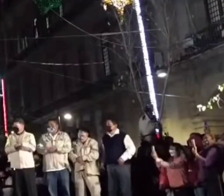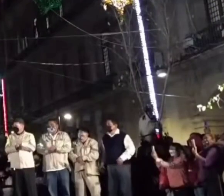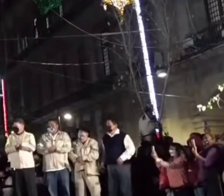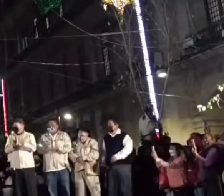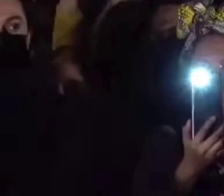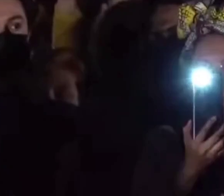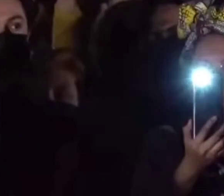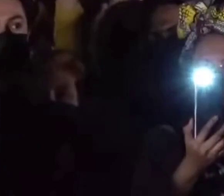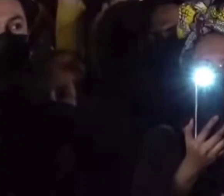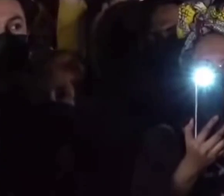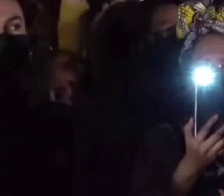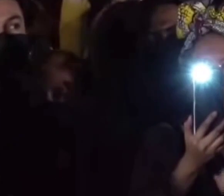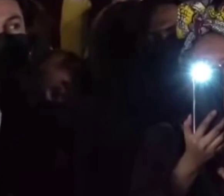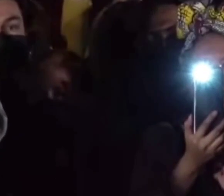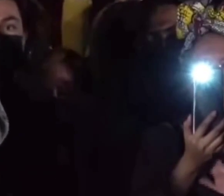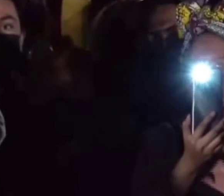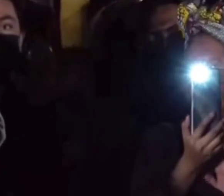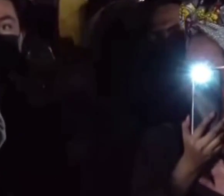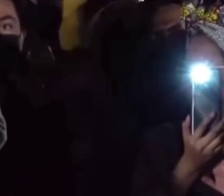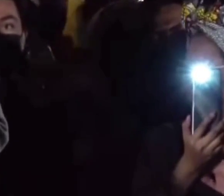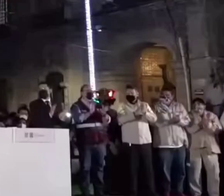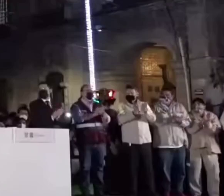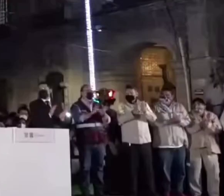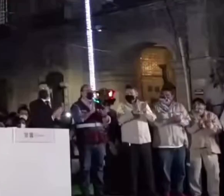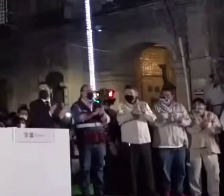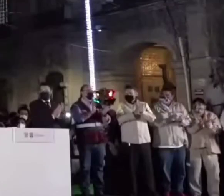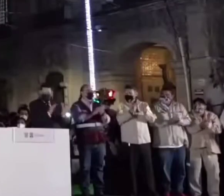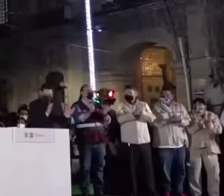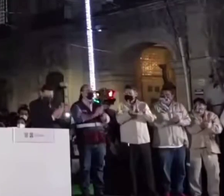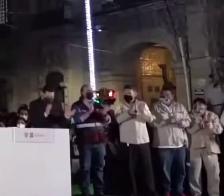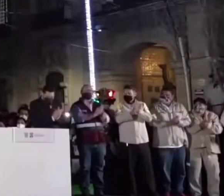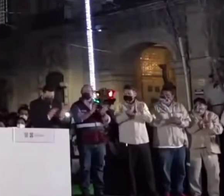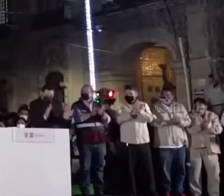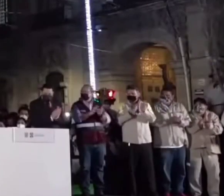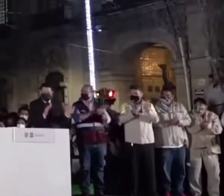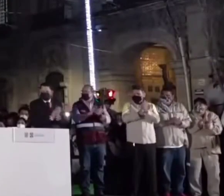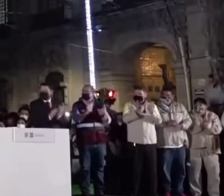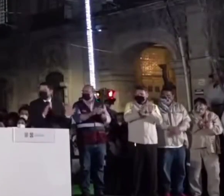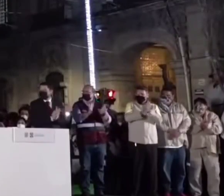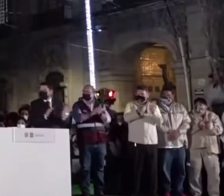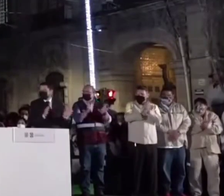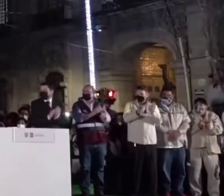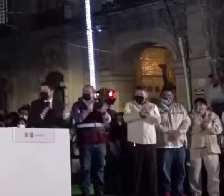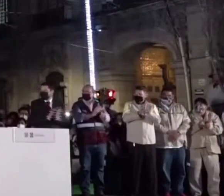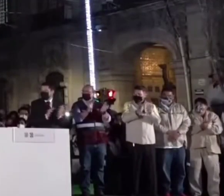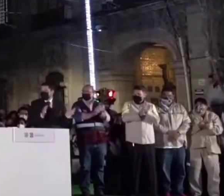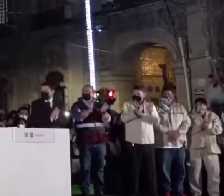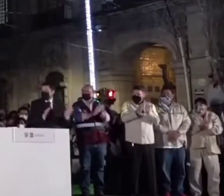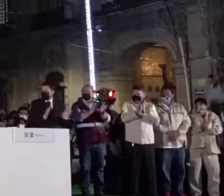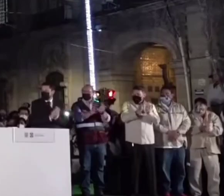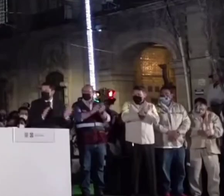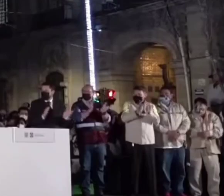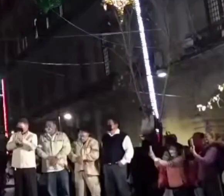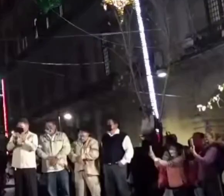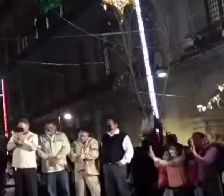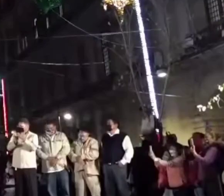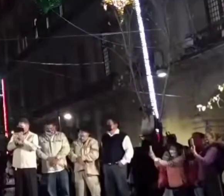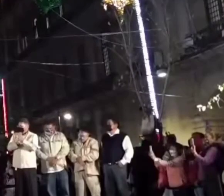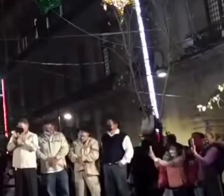gracias, felicidades y feliz Año Nuevo. Y vamos a pedir a la jefa de gobierno de nuestra